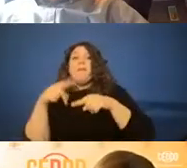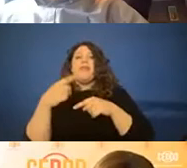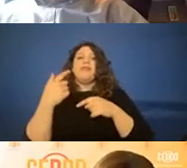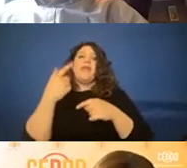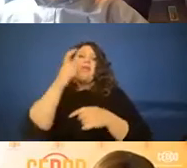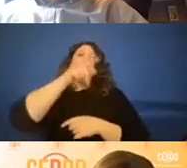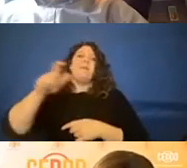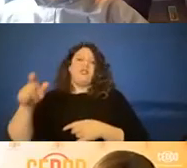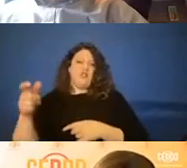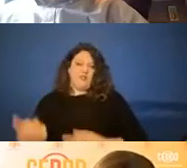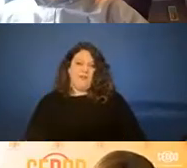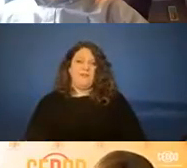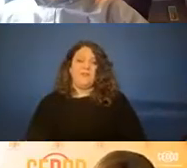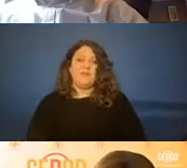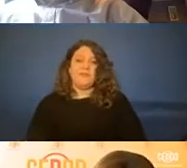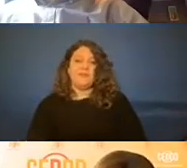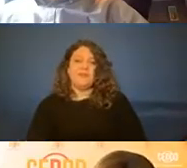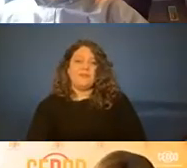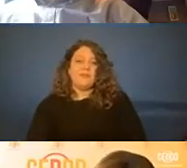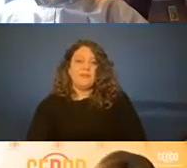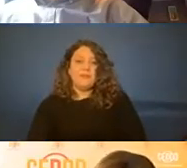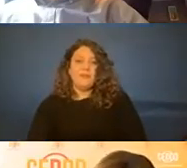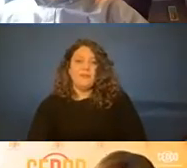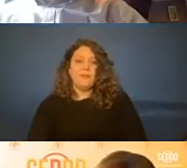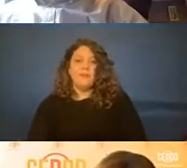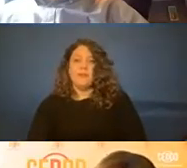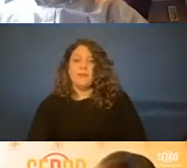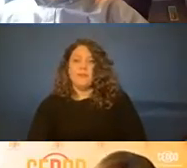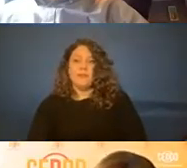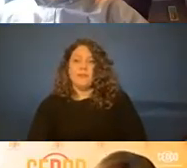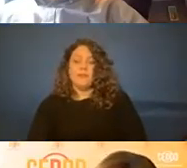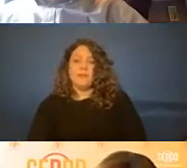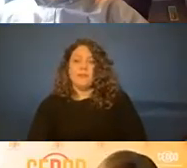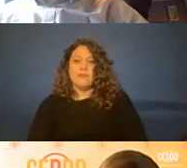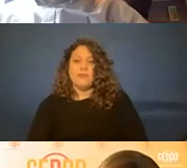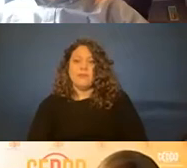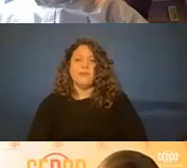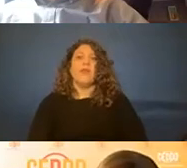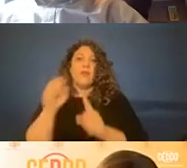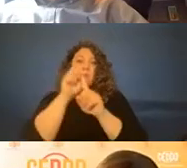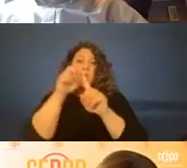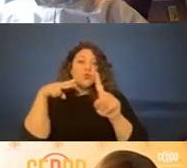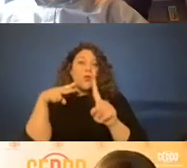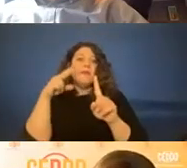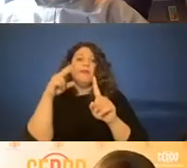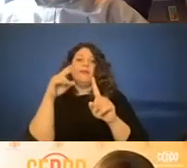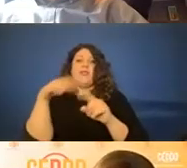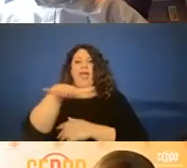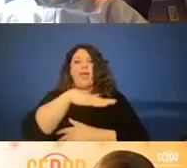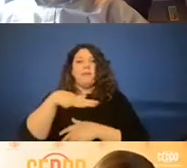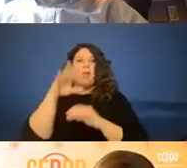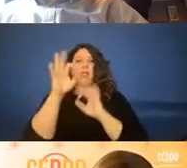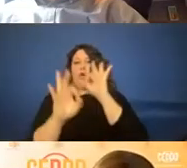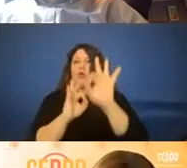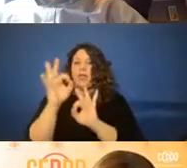personas. Entonces, desde el punto de vista siempre de la organización de los espacios, de